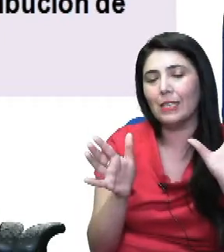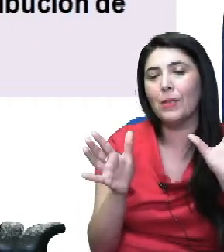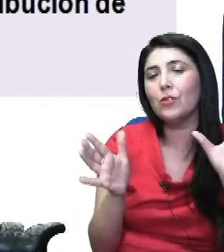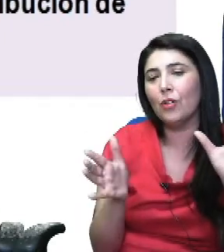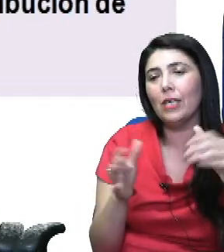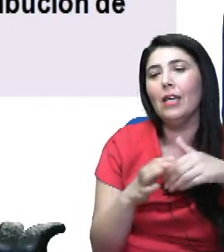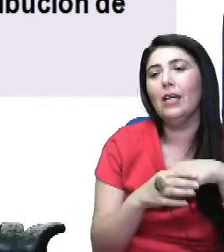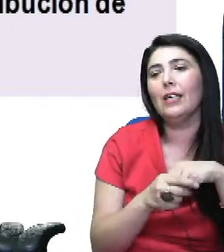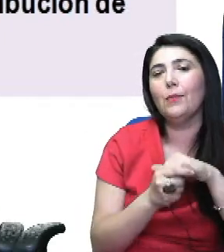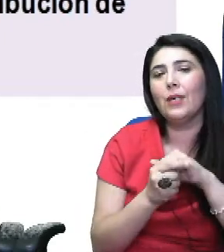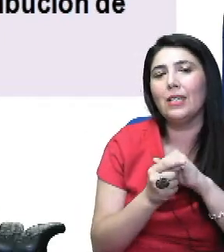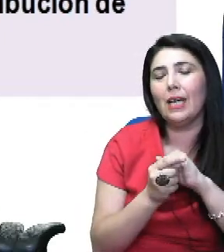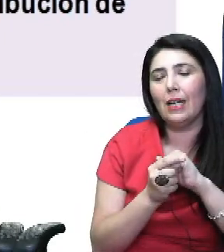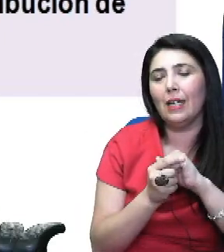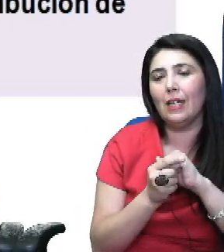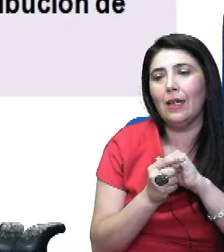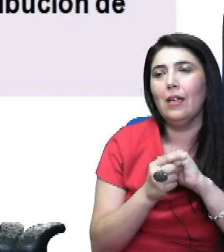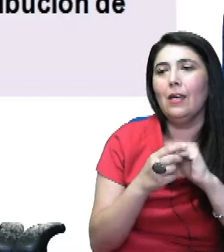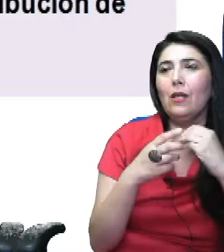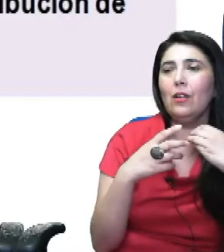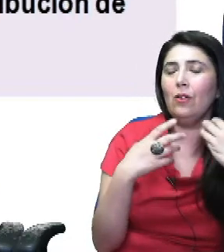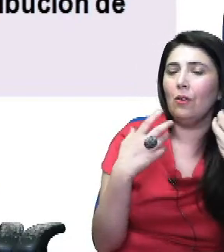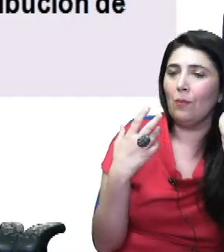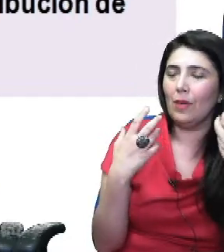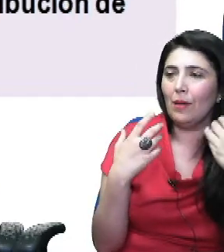de expresiones que se pueden dar